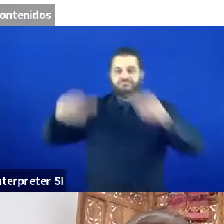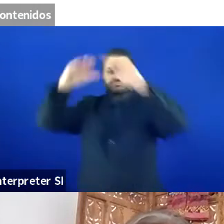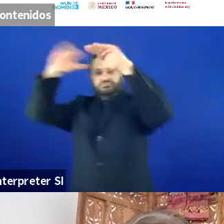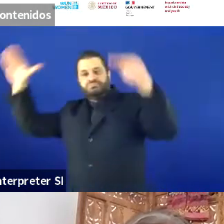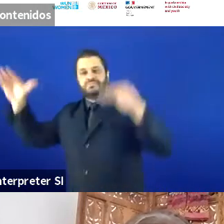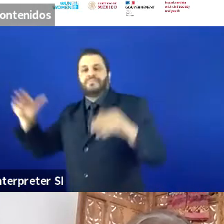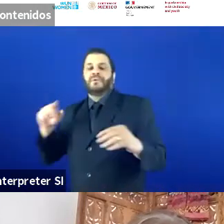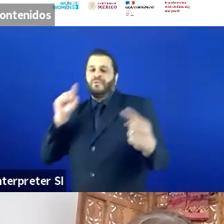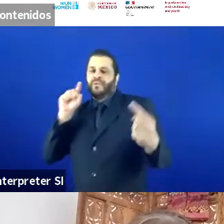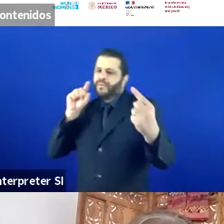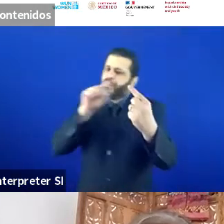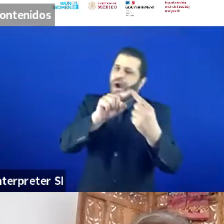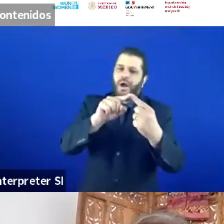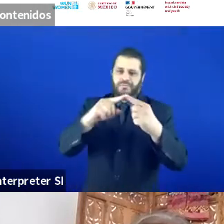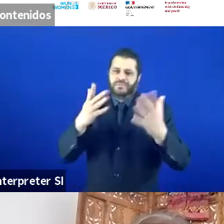gracias.